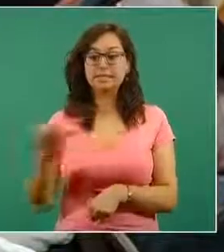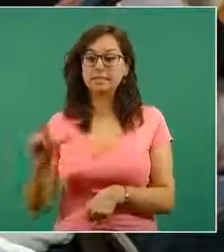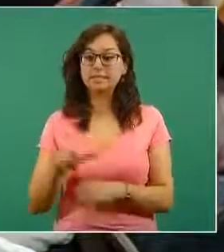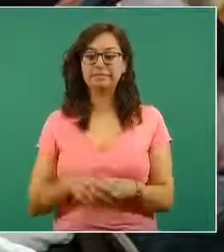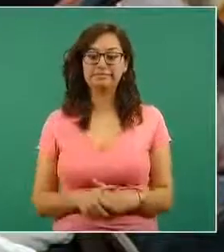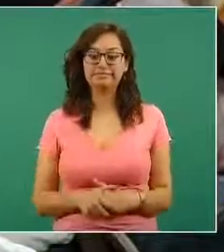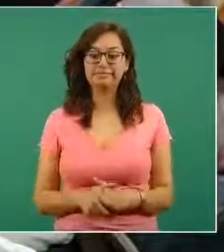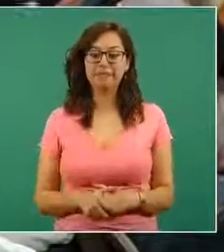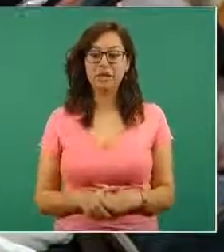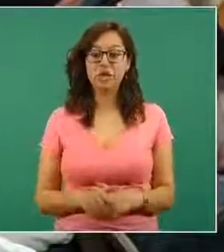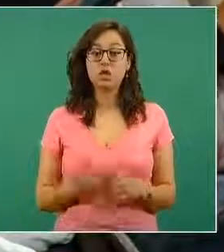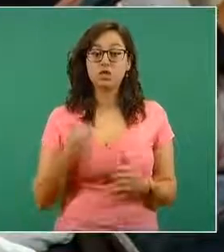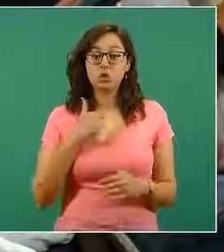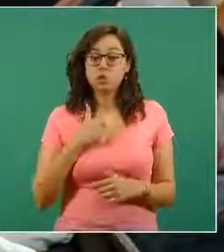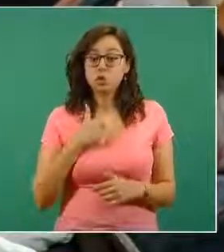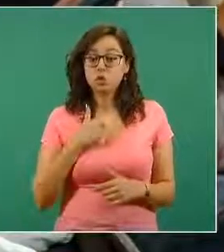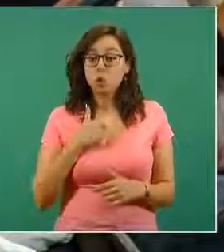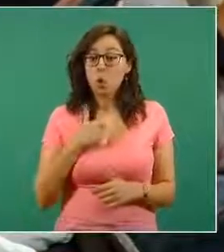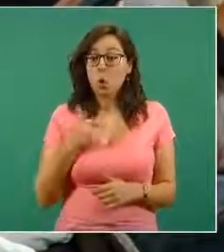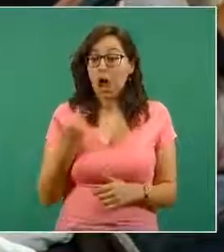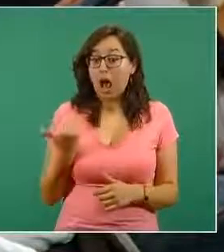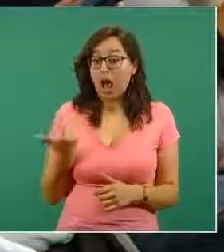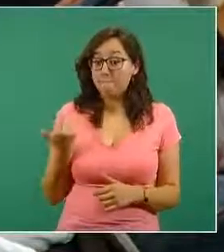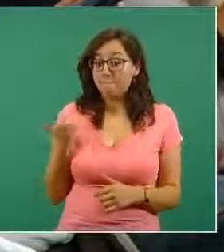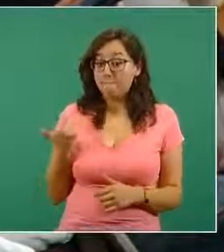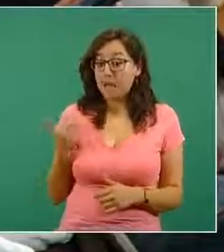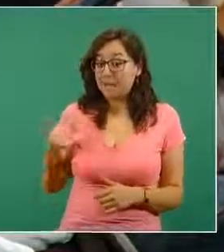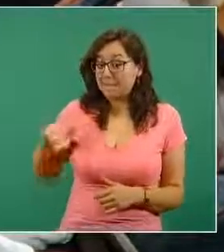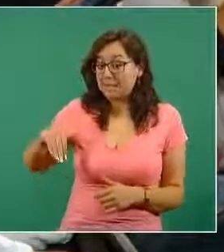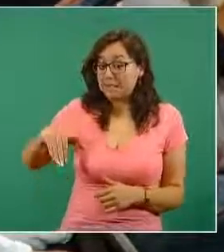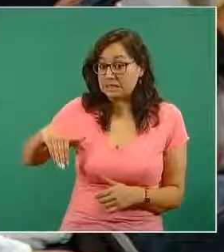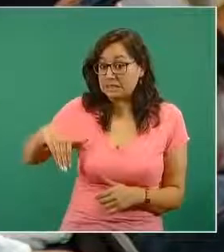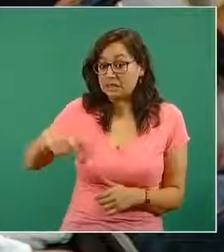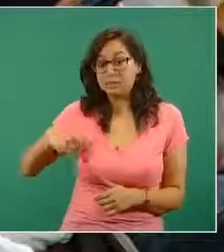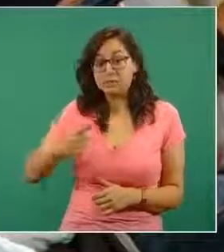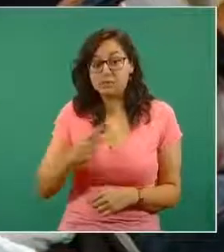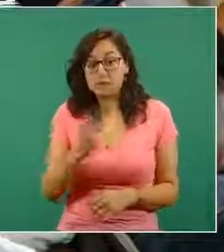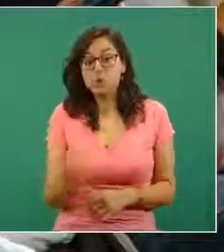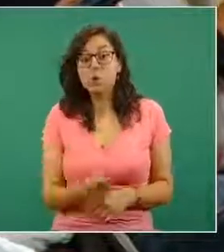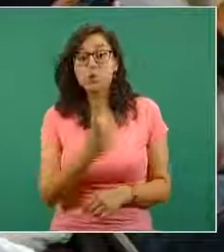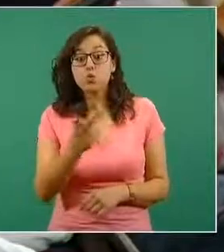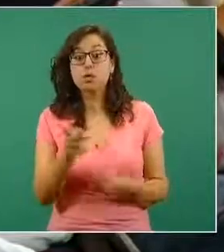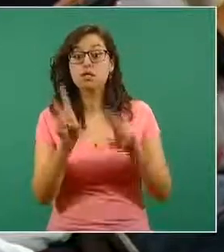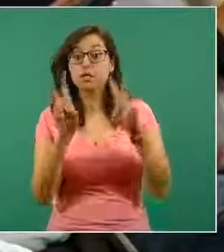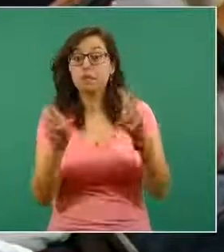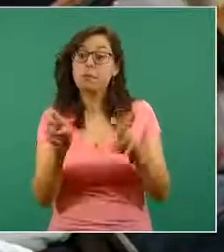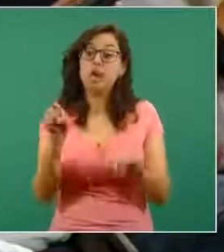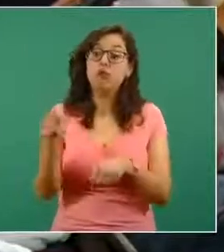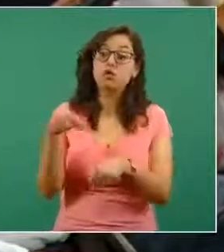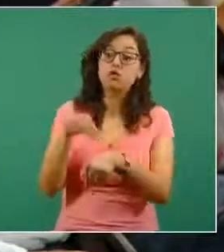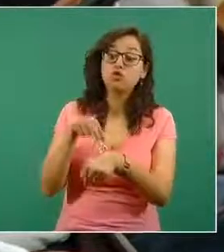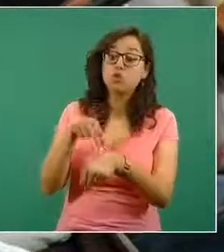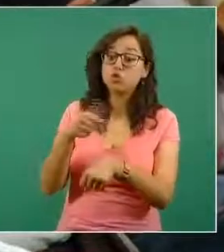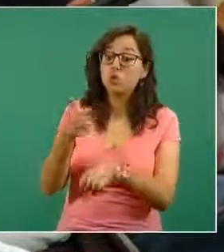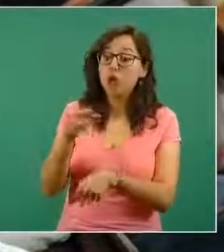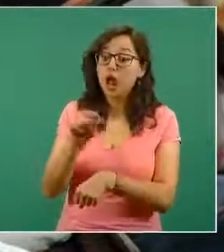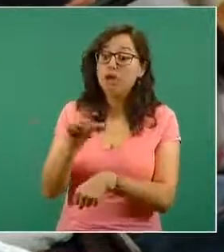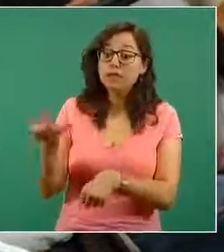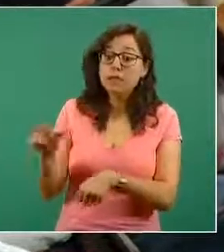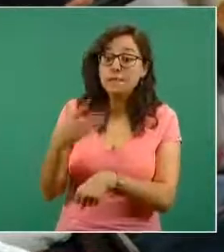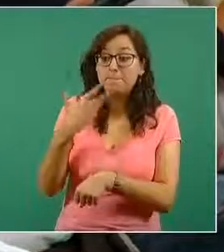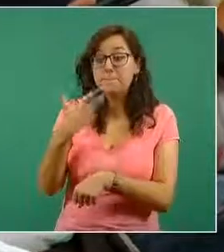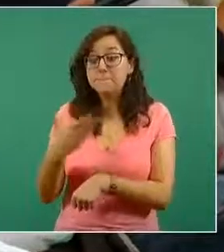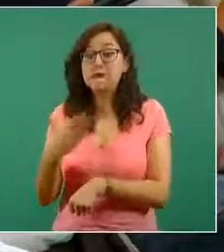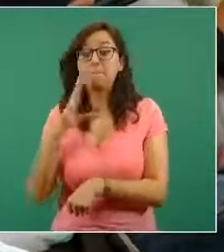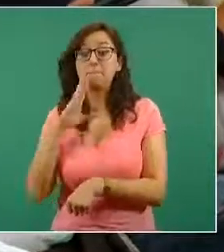Hace un momento les pregunté sobre la cuestión de su situación de salud, y después preguntaron precisamente sobre lo